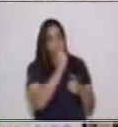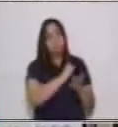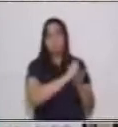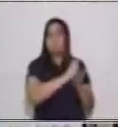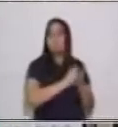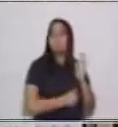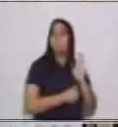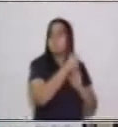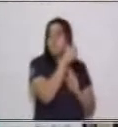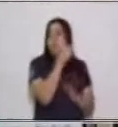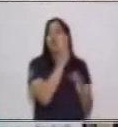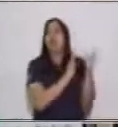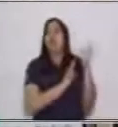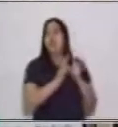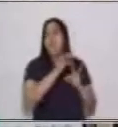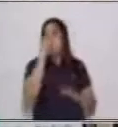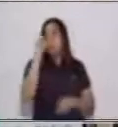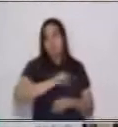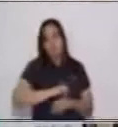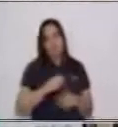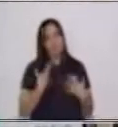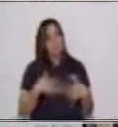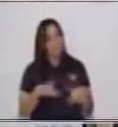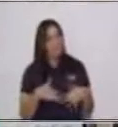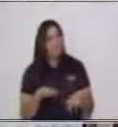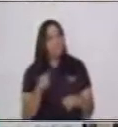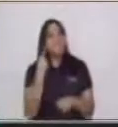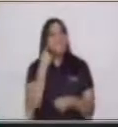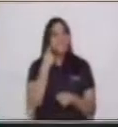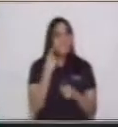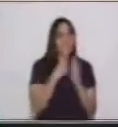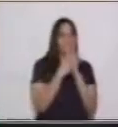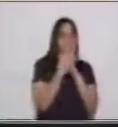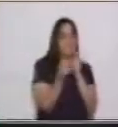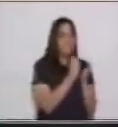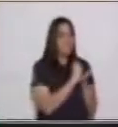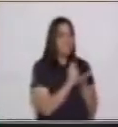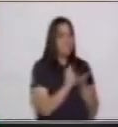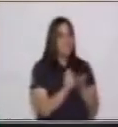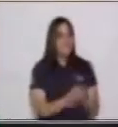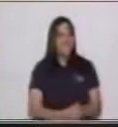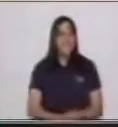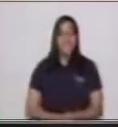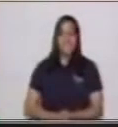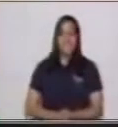escribiste correctamente o fallaste en alguna. Así que anota y presta mucha atención.